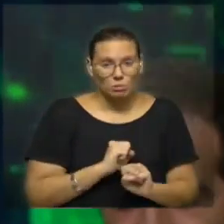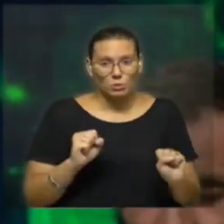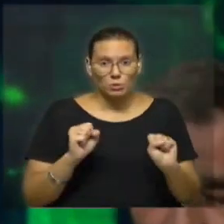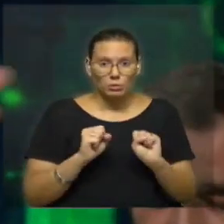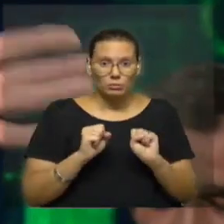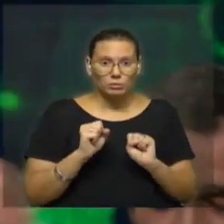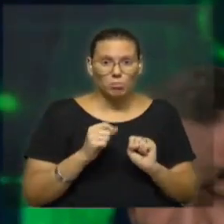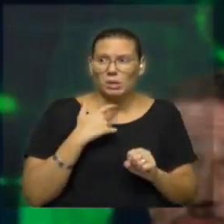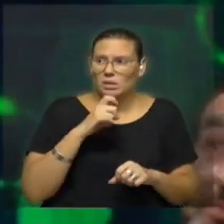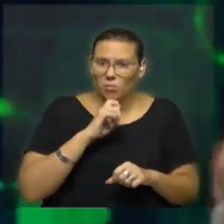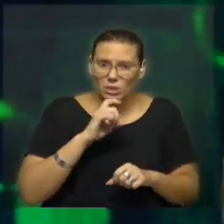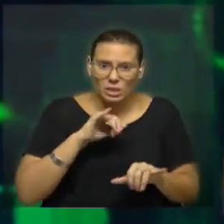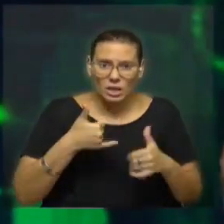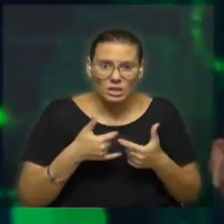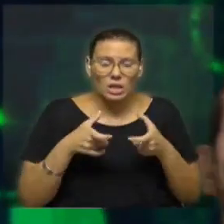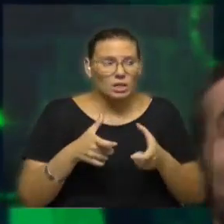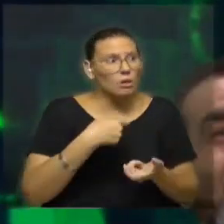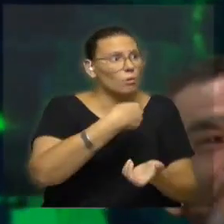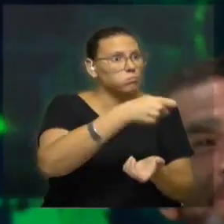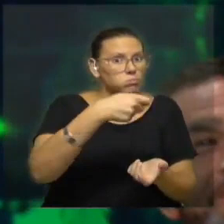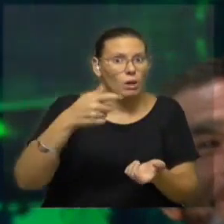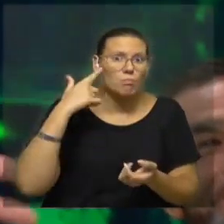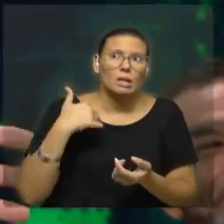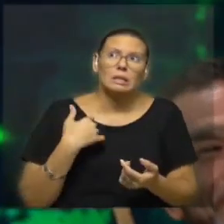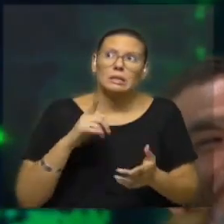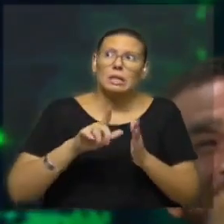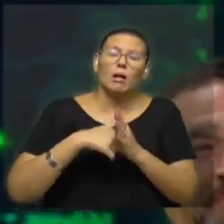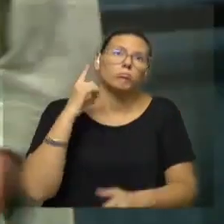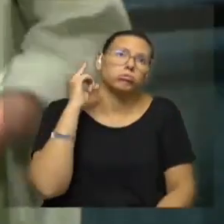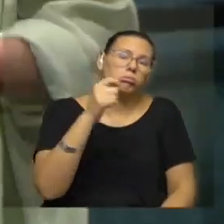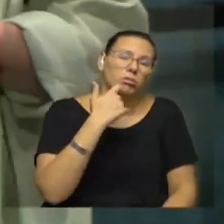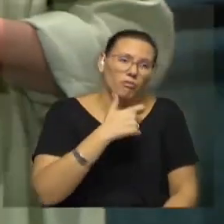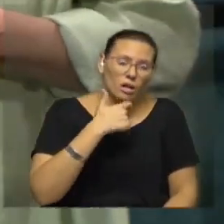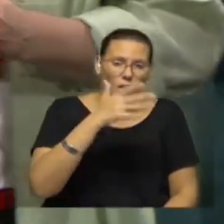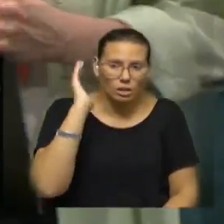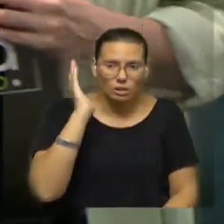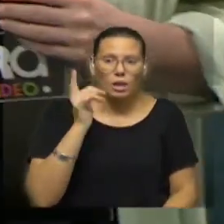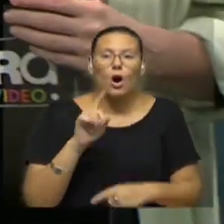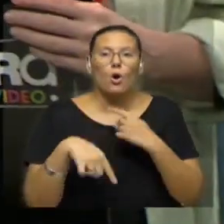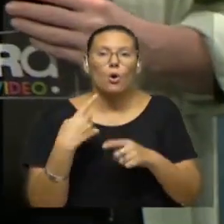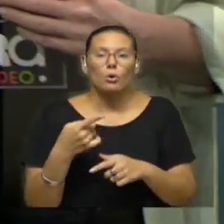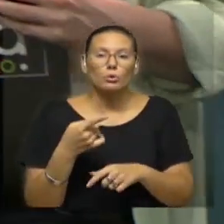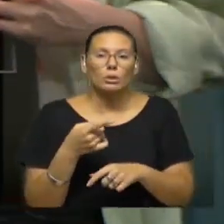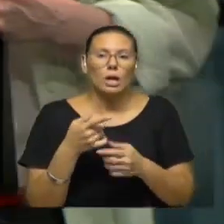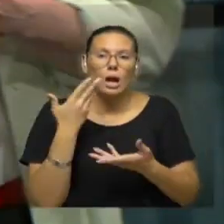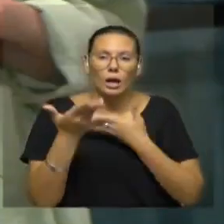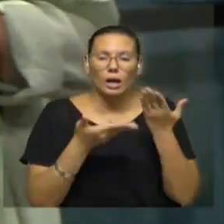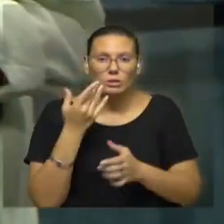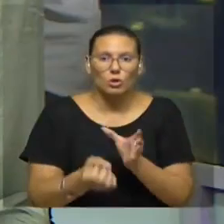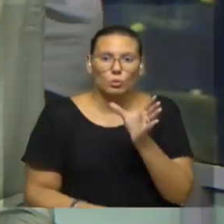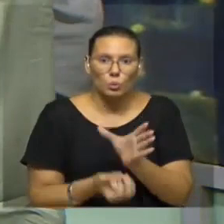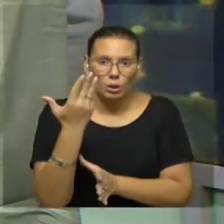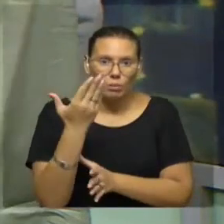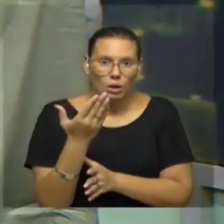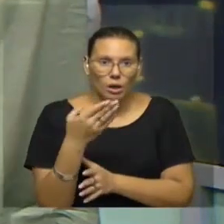Me parece mentira ya que estemos dando el disco al fin. Parecía que no iba a llegar nunca. Leo, otro de los temas nuevos que grabaron para el disco es una versión de